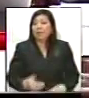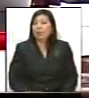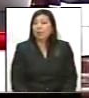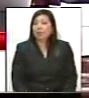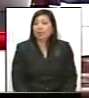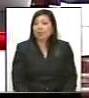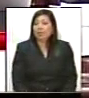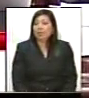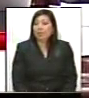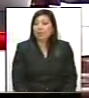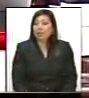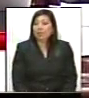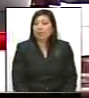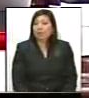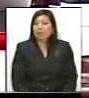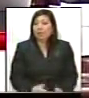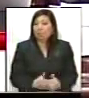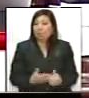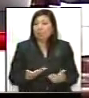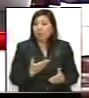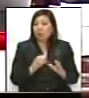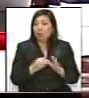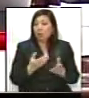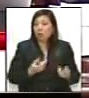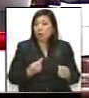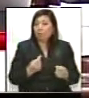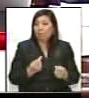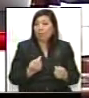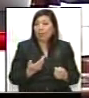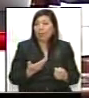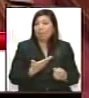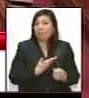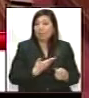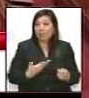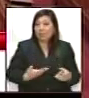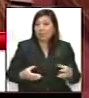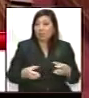el congresista había piantó presidente de la comisión de comercio exterior